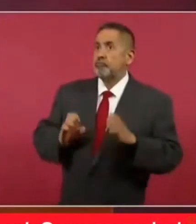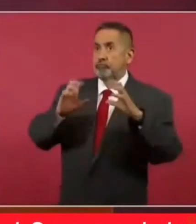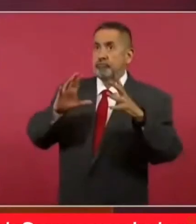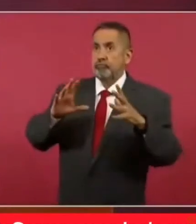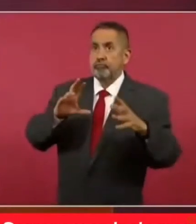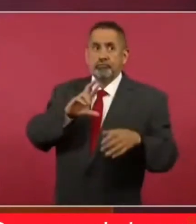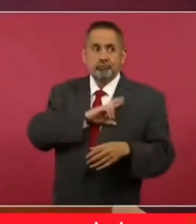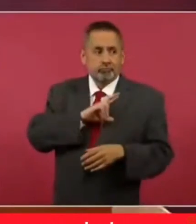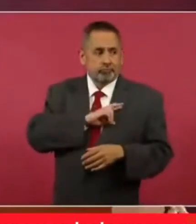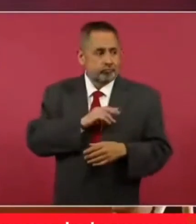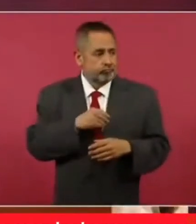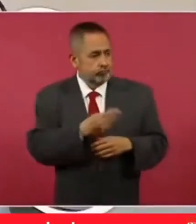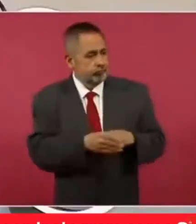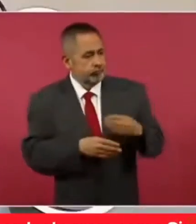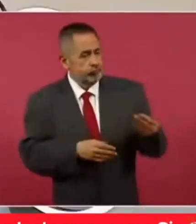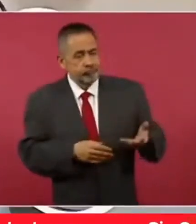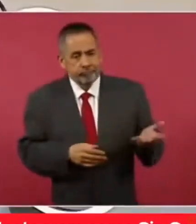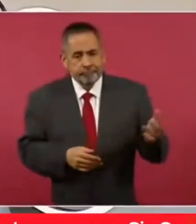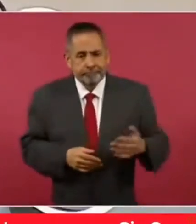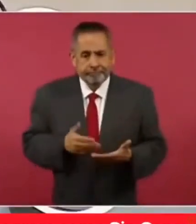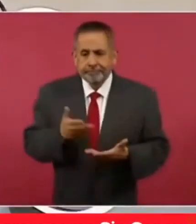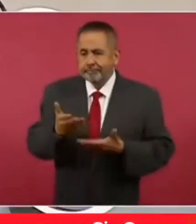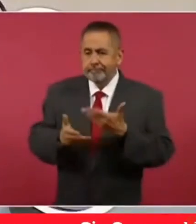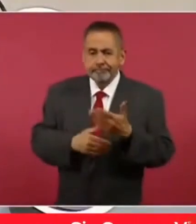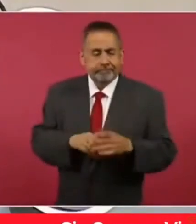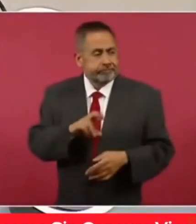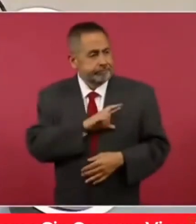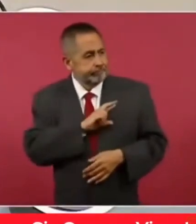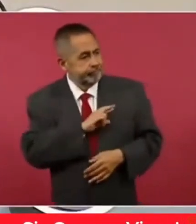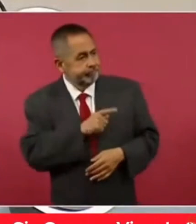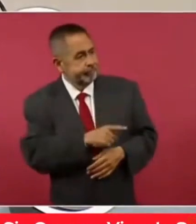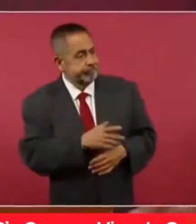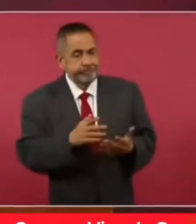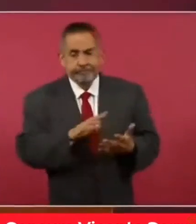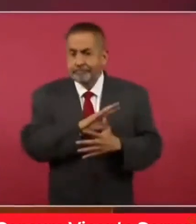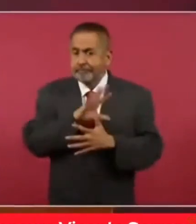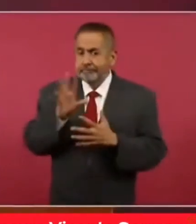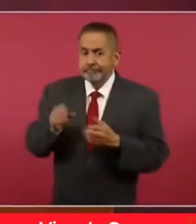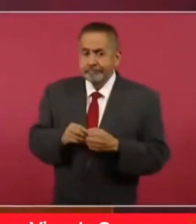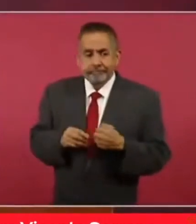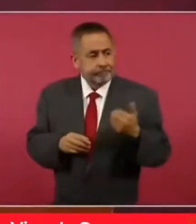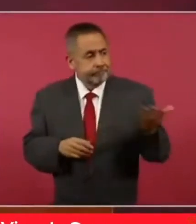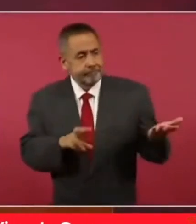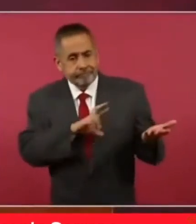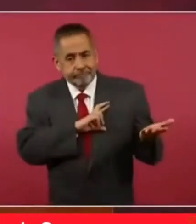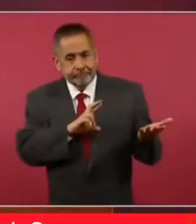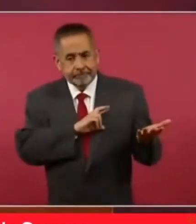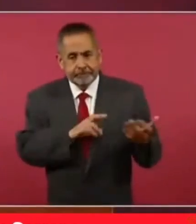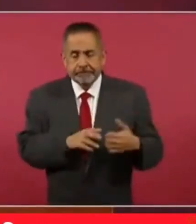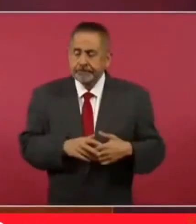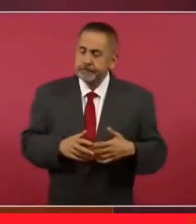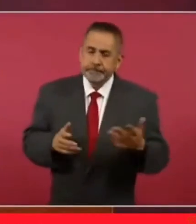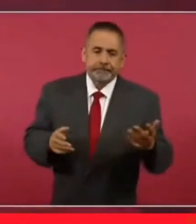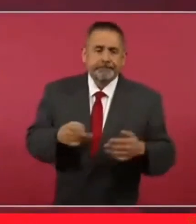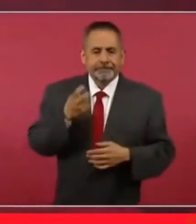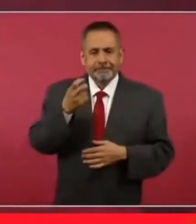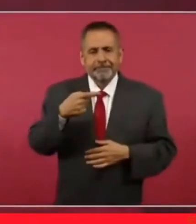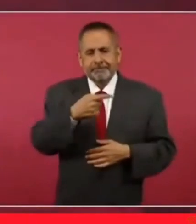es privado, los servicios son privados, todo absolutamente son las